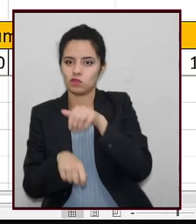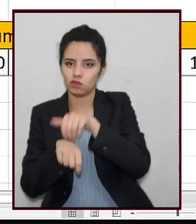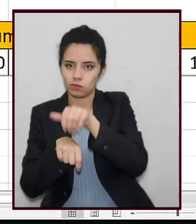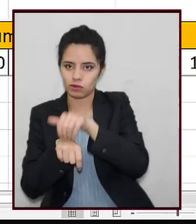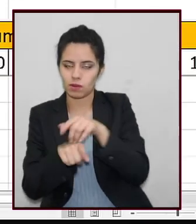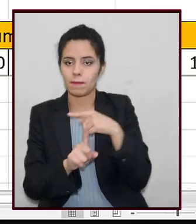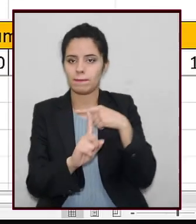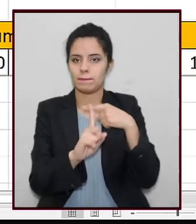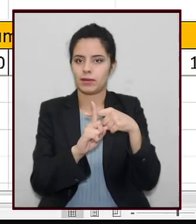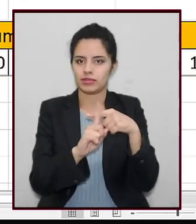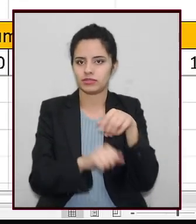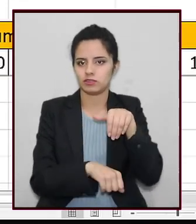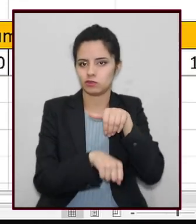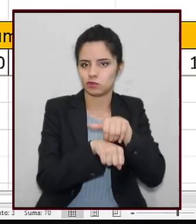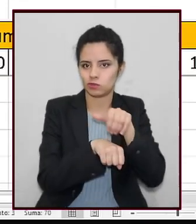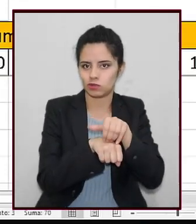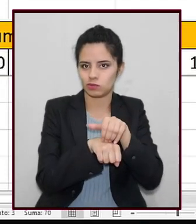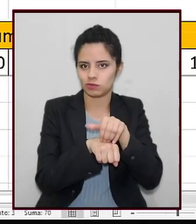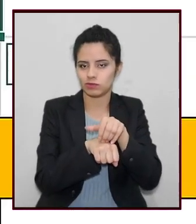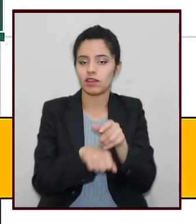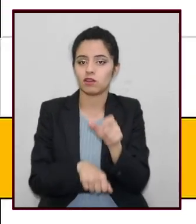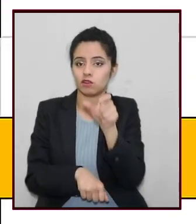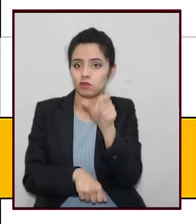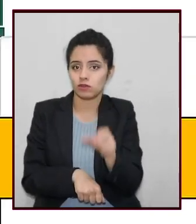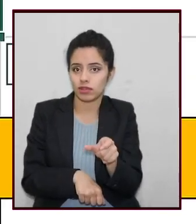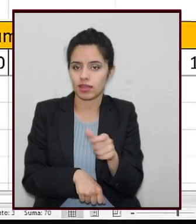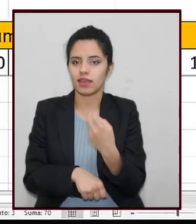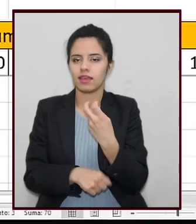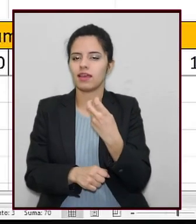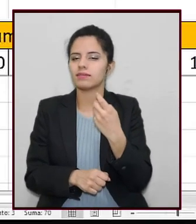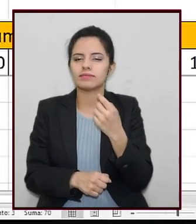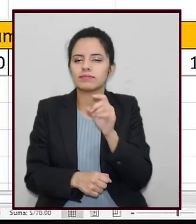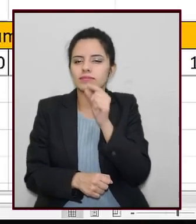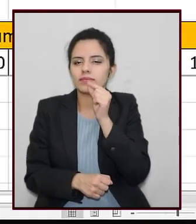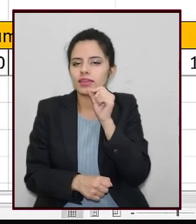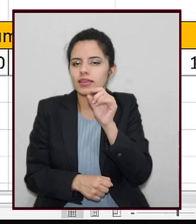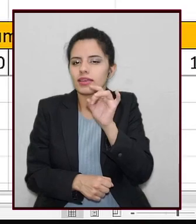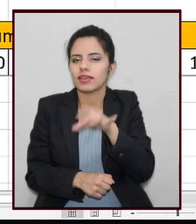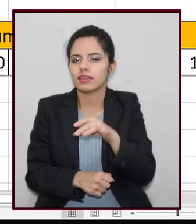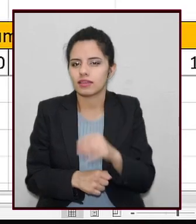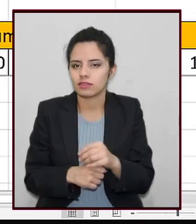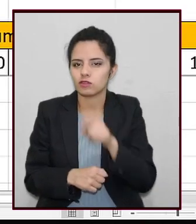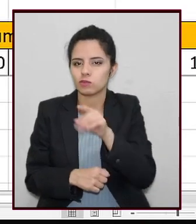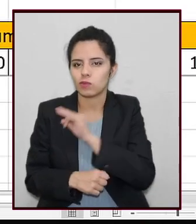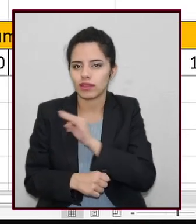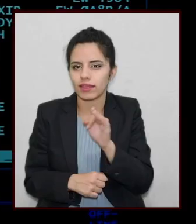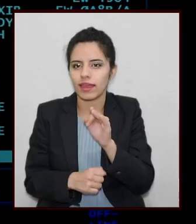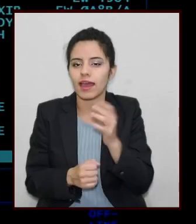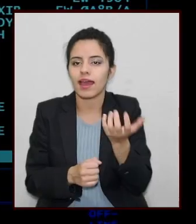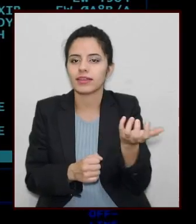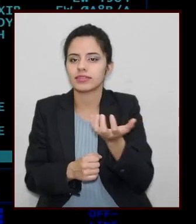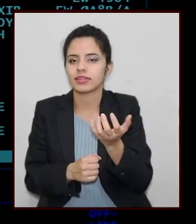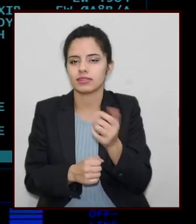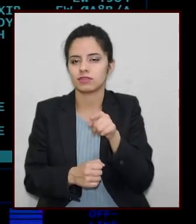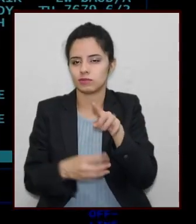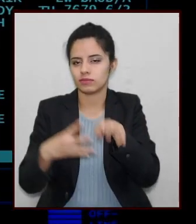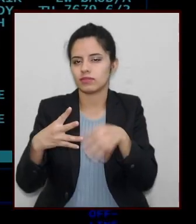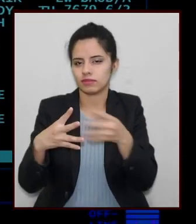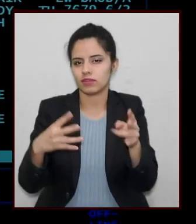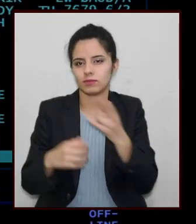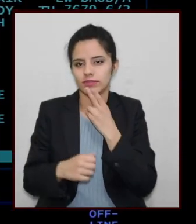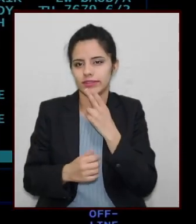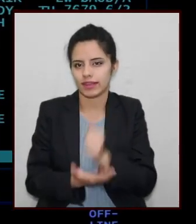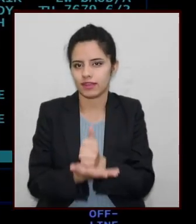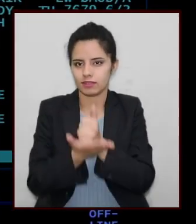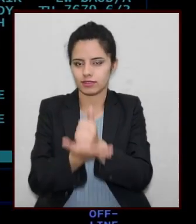sumatoria de dos valores en una columna. Eso es una pequeña probada de lo que se pueden hacer con las hojas de cálculo y que sin duda te será